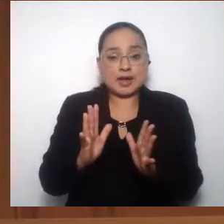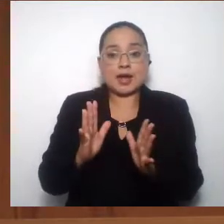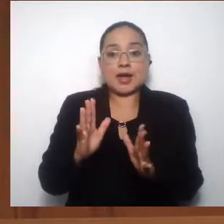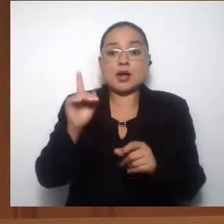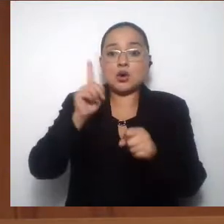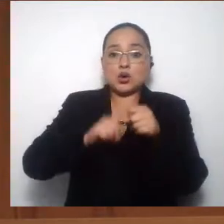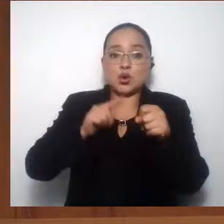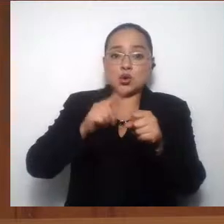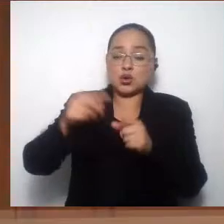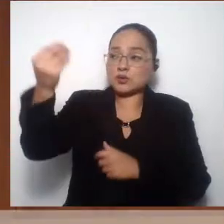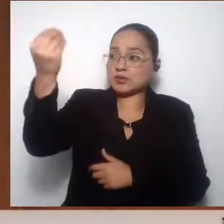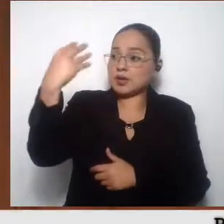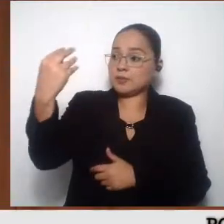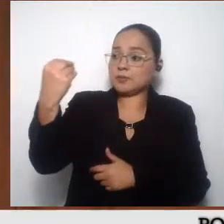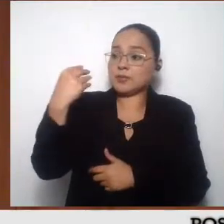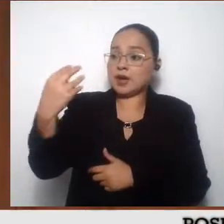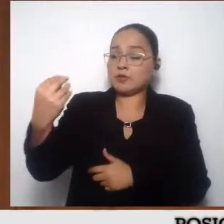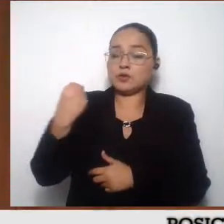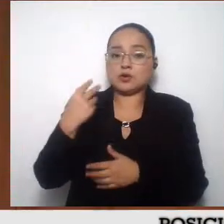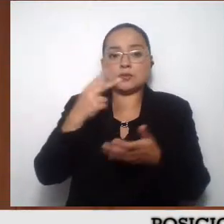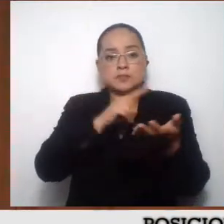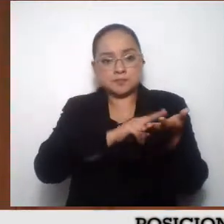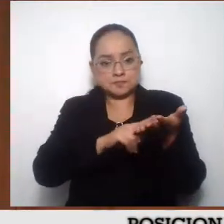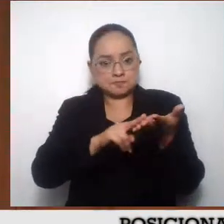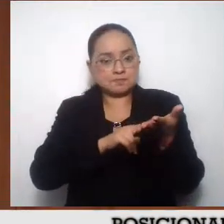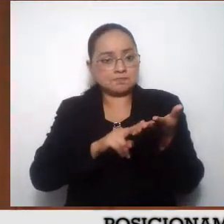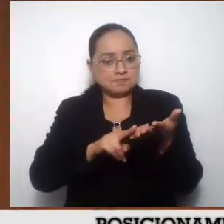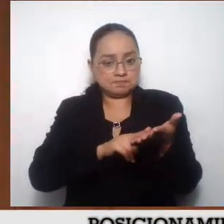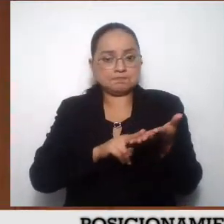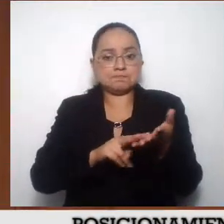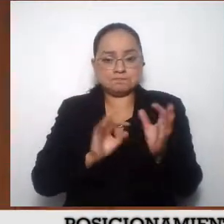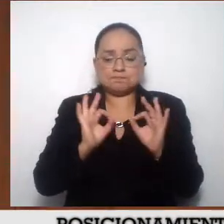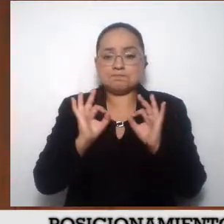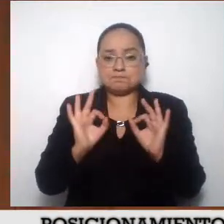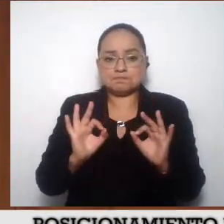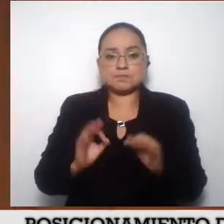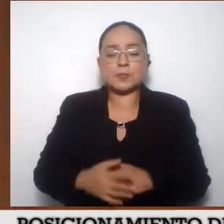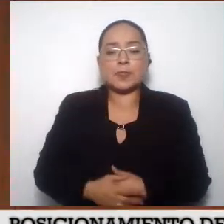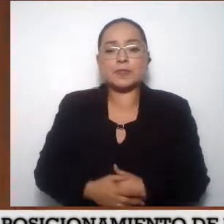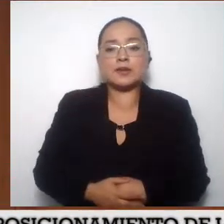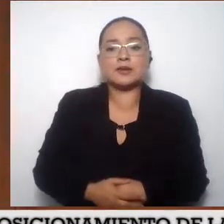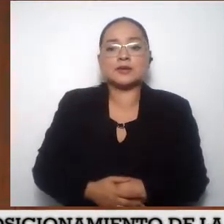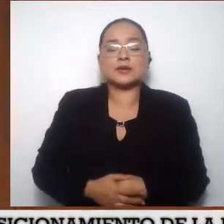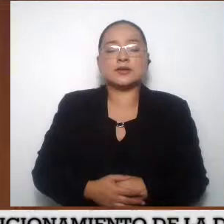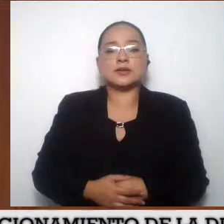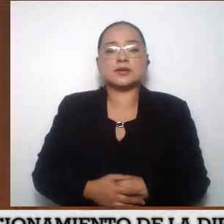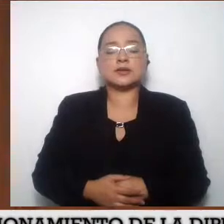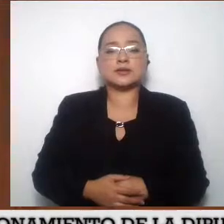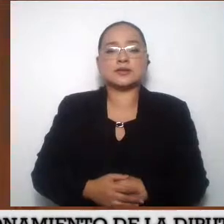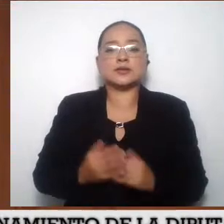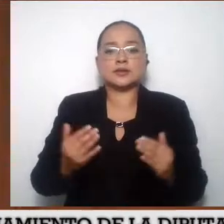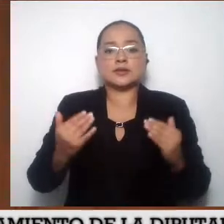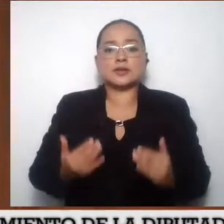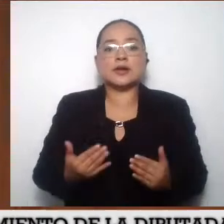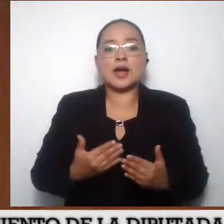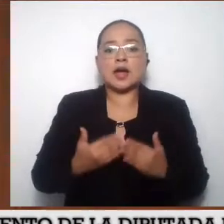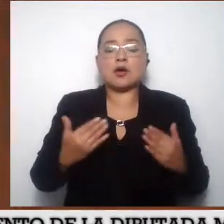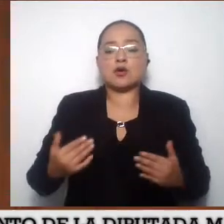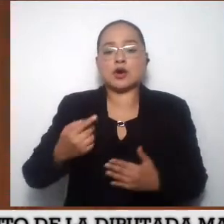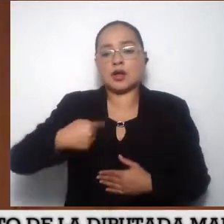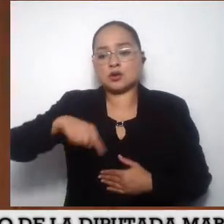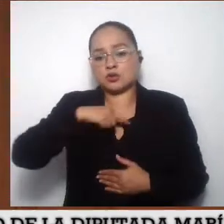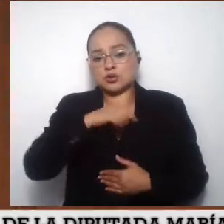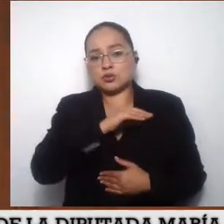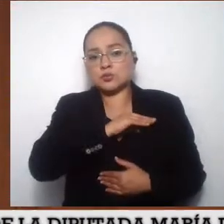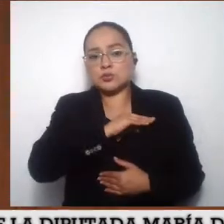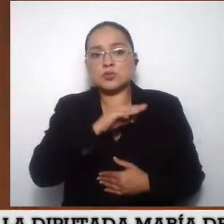epidemiológico cambie a verde. Con esto, nos abre la esperanza para que